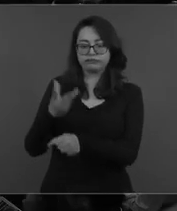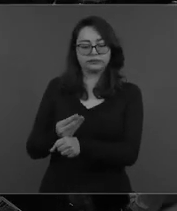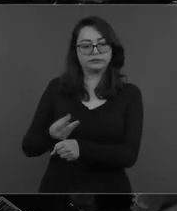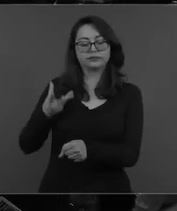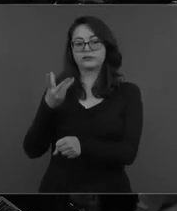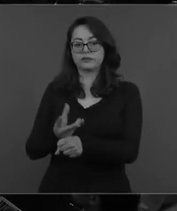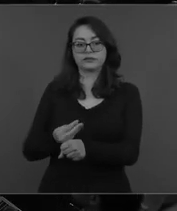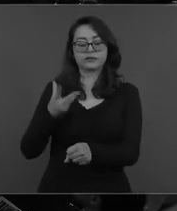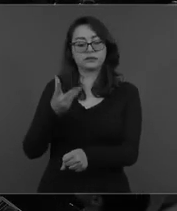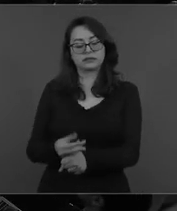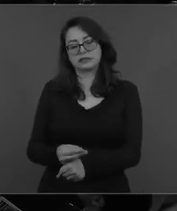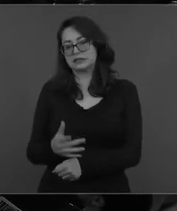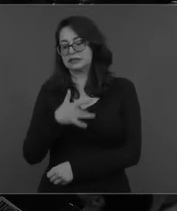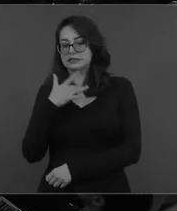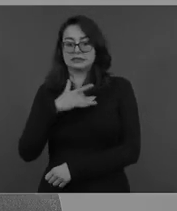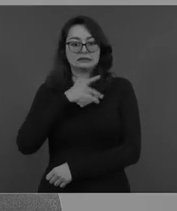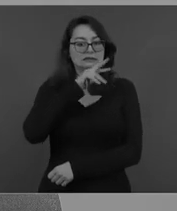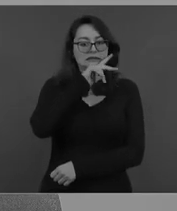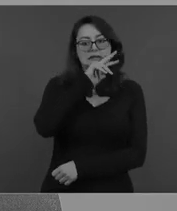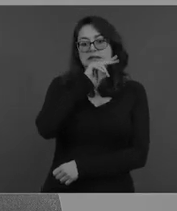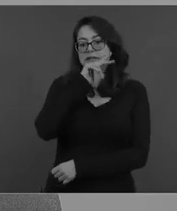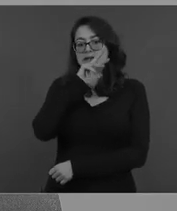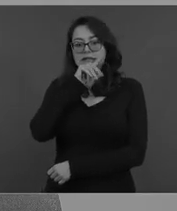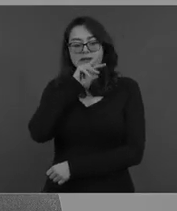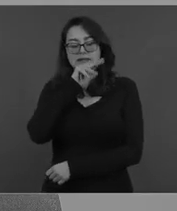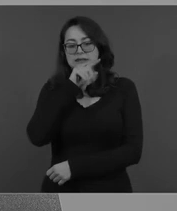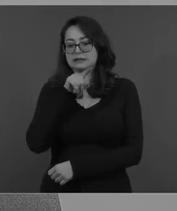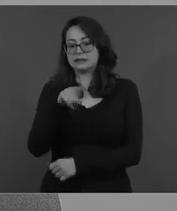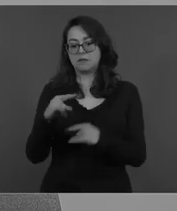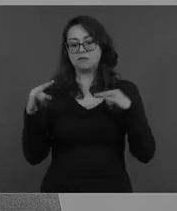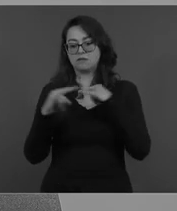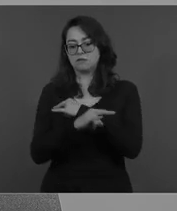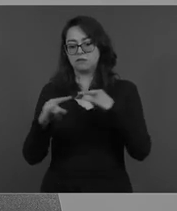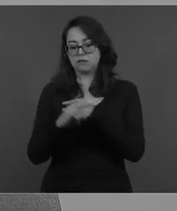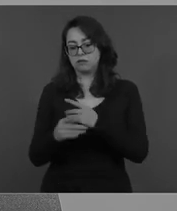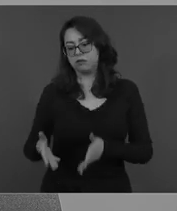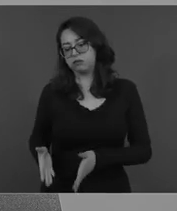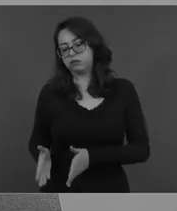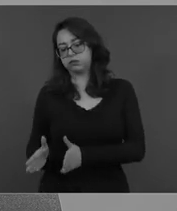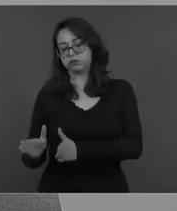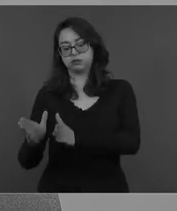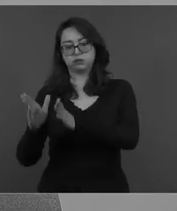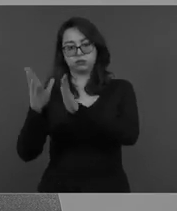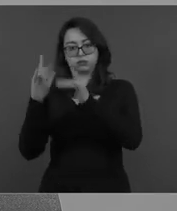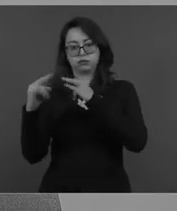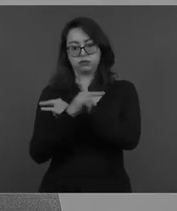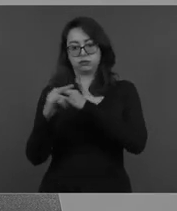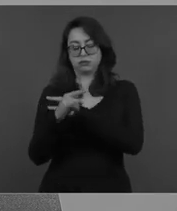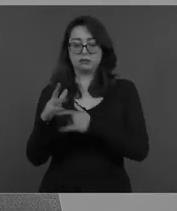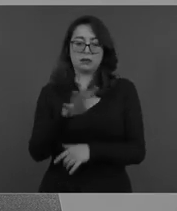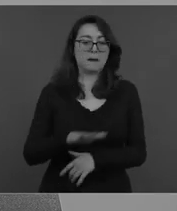mayor es la carretera de la Costa Grande y la